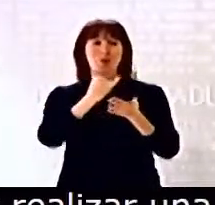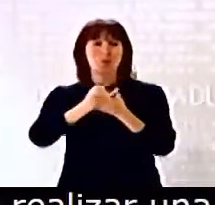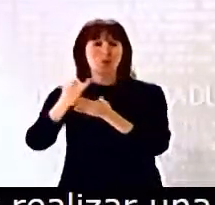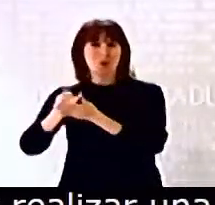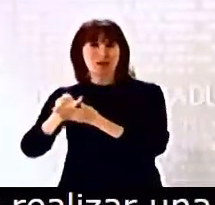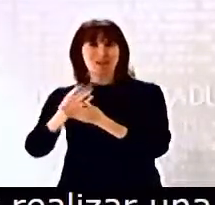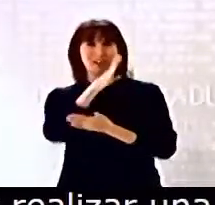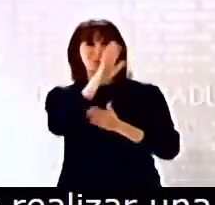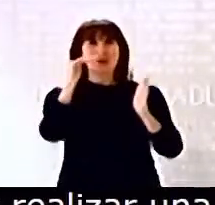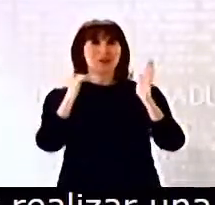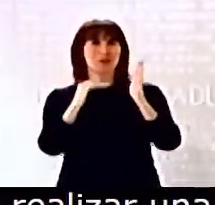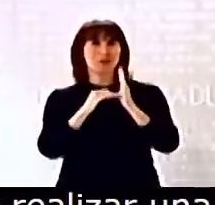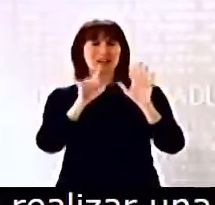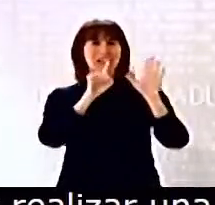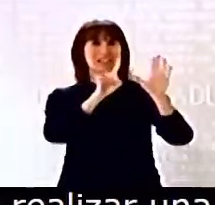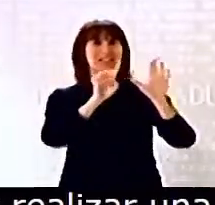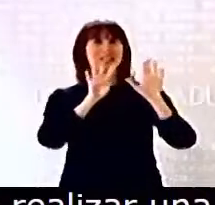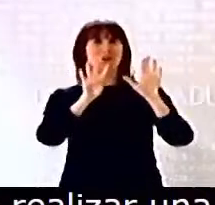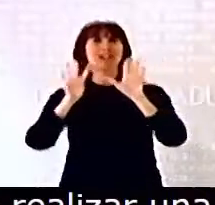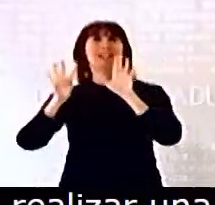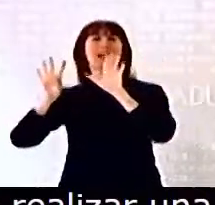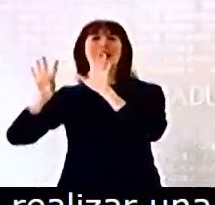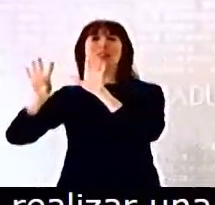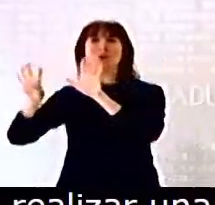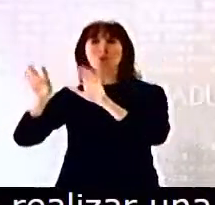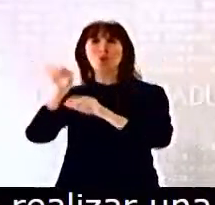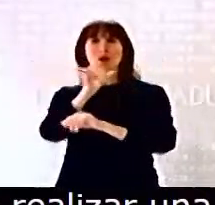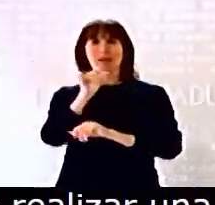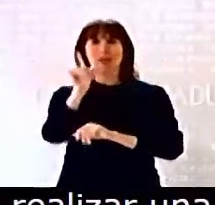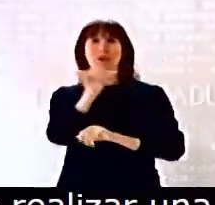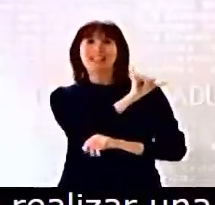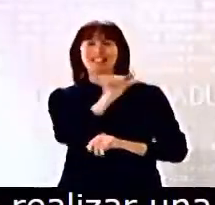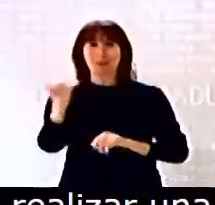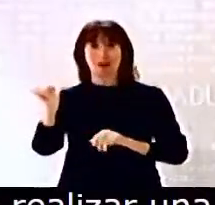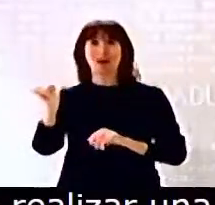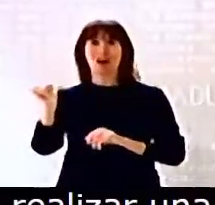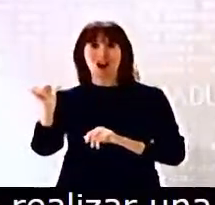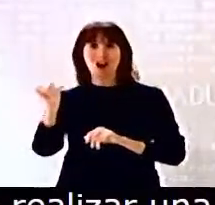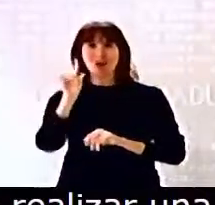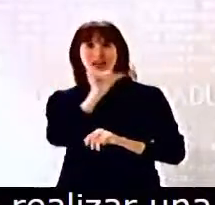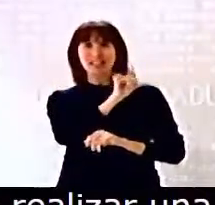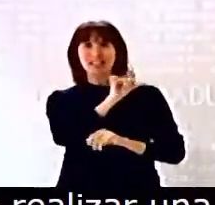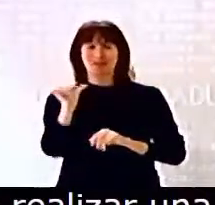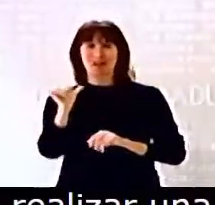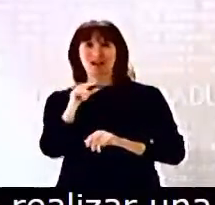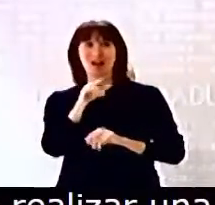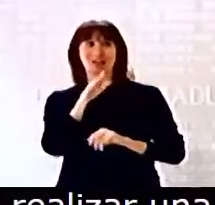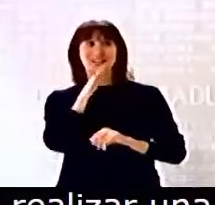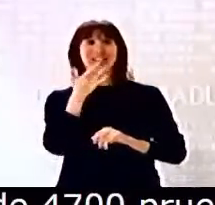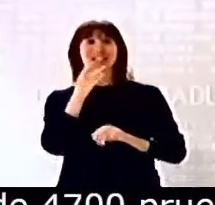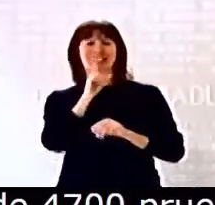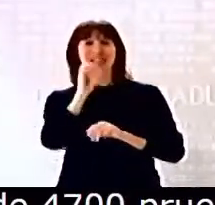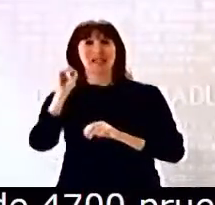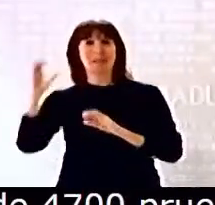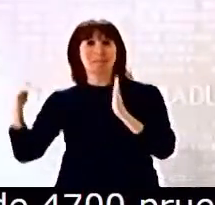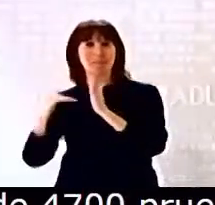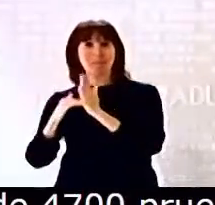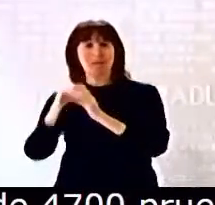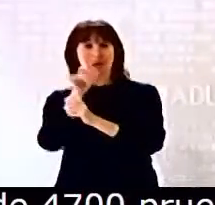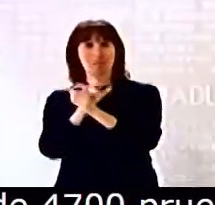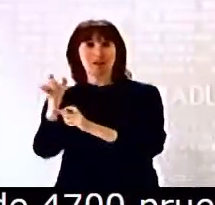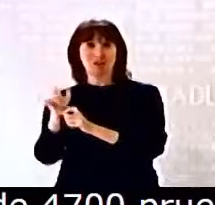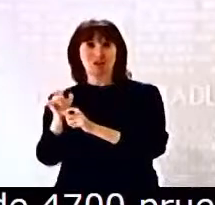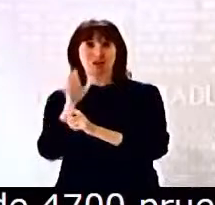de 4.699, es decir, de 4.700 pruebas por cada 100.000 habitantes, frente a